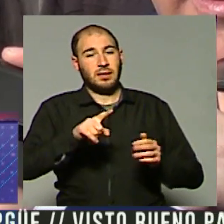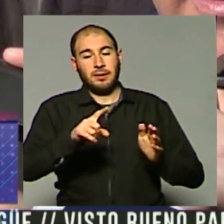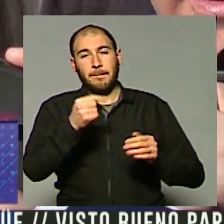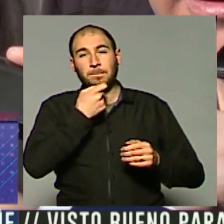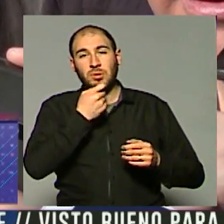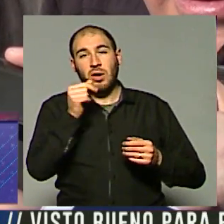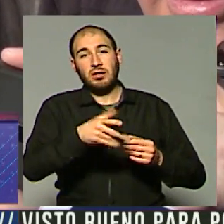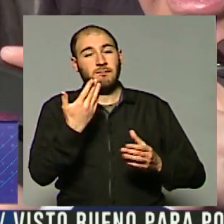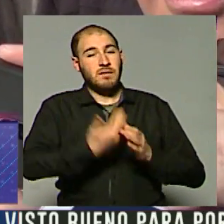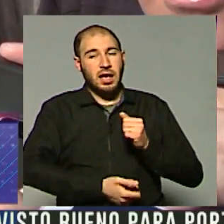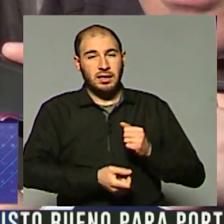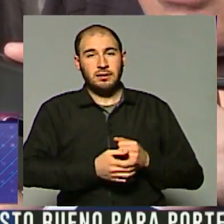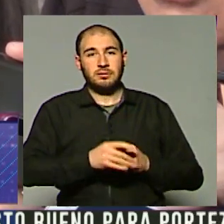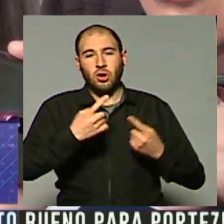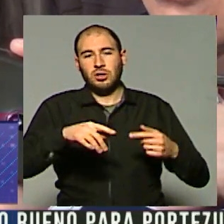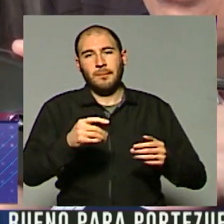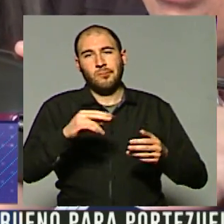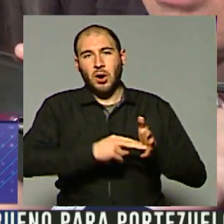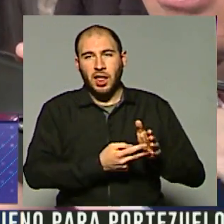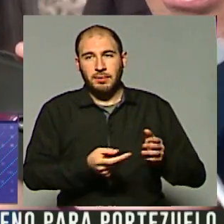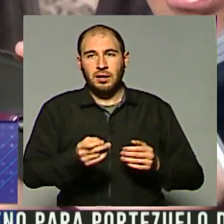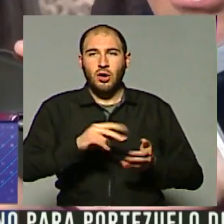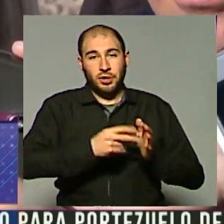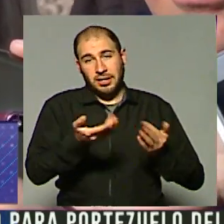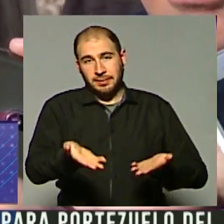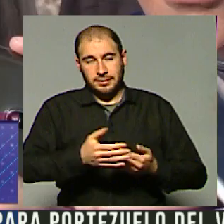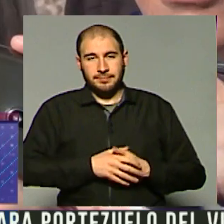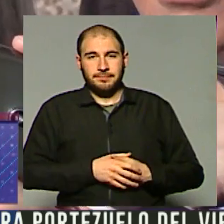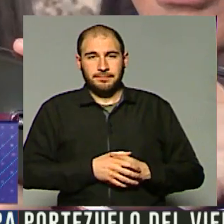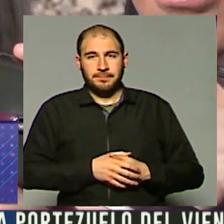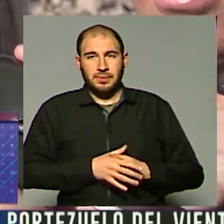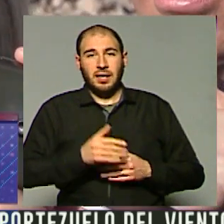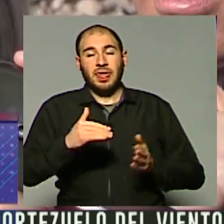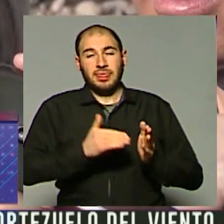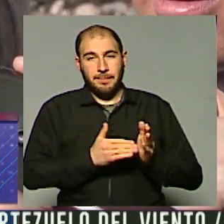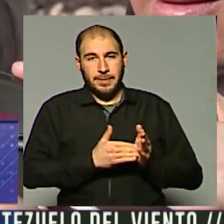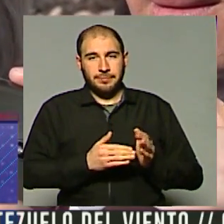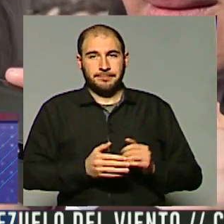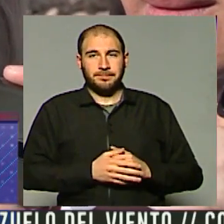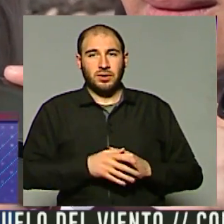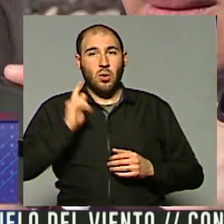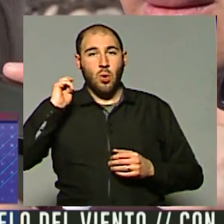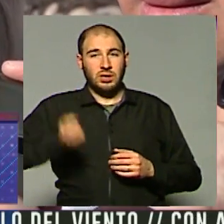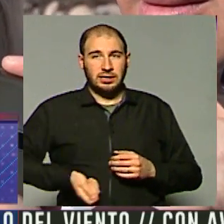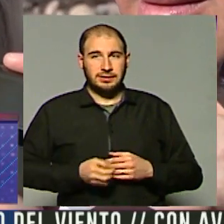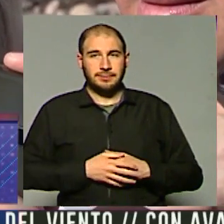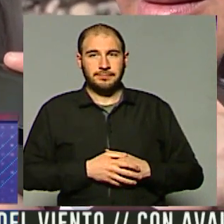en alguna contravención o en problemas como estos, y en la medida en que tengamos de la